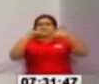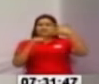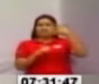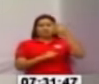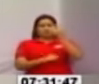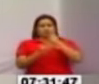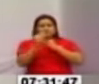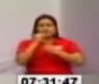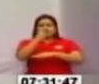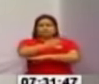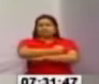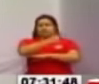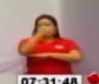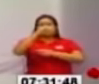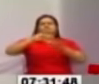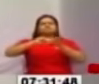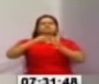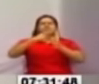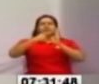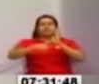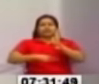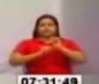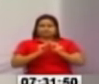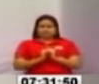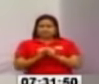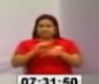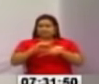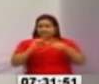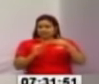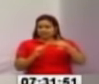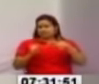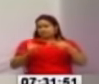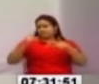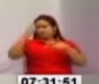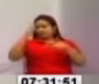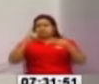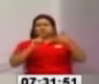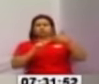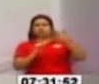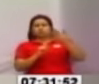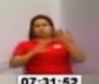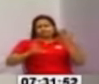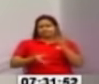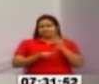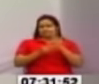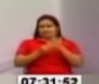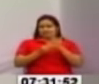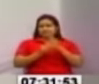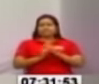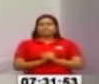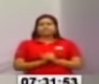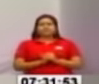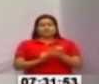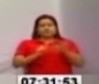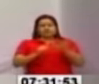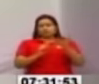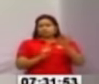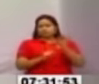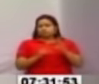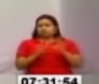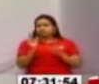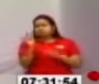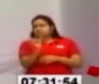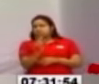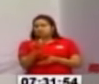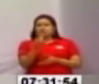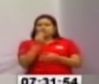quiere decir esto? Que necesitamos 3 comidas principales y 2 refrigerios. En los refrigerios es algo mucho más pequeño,